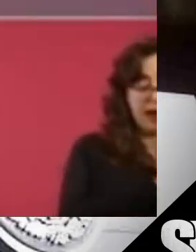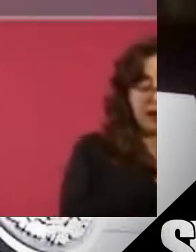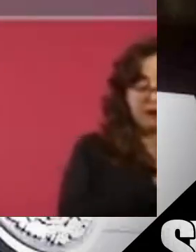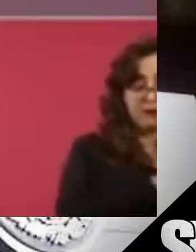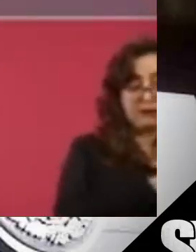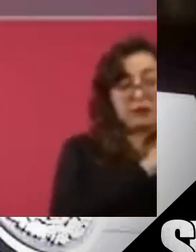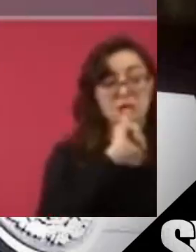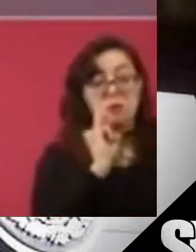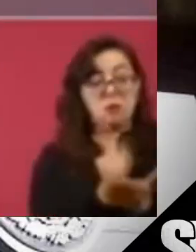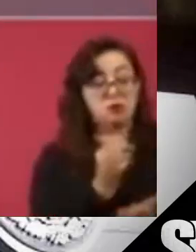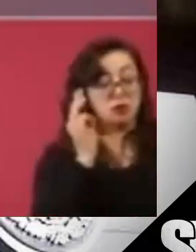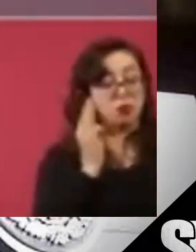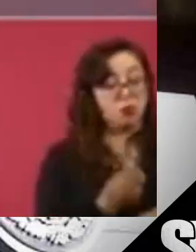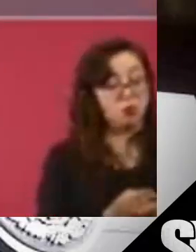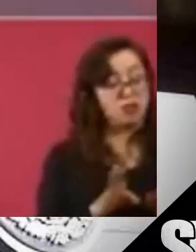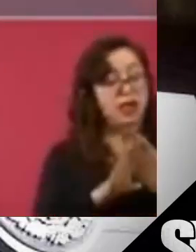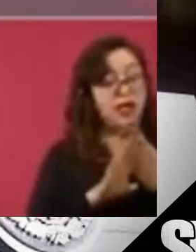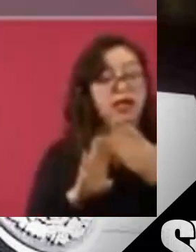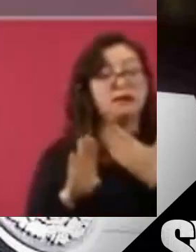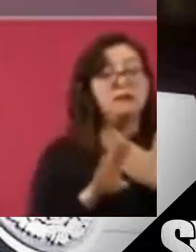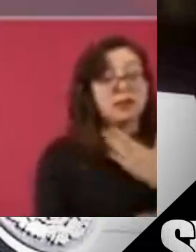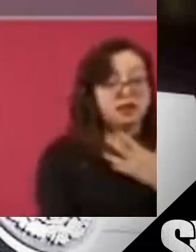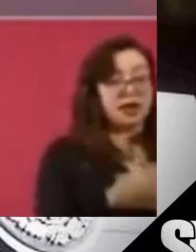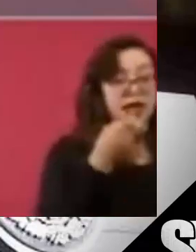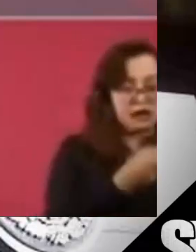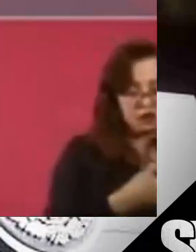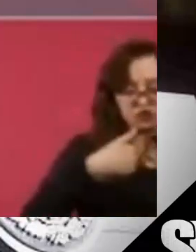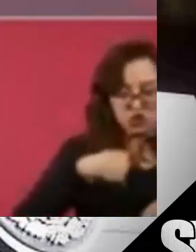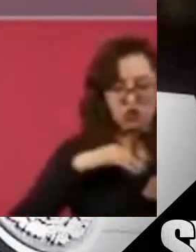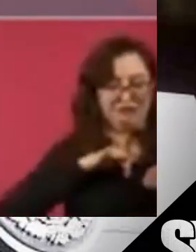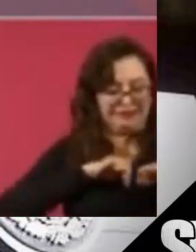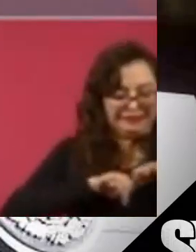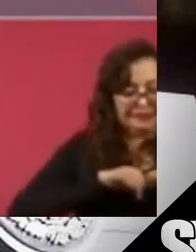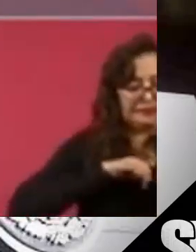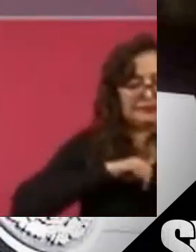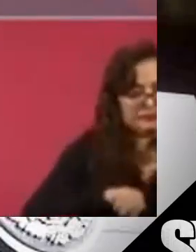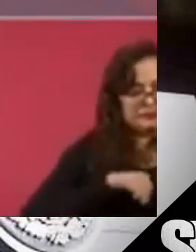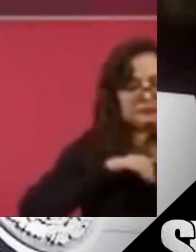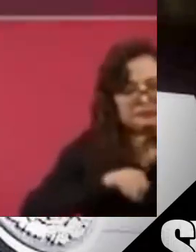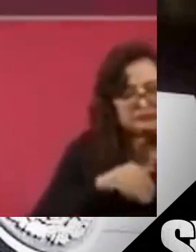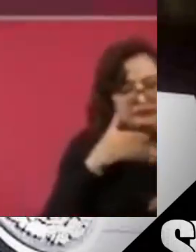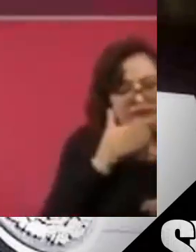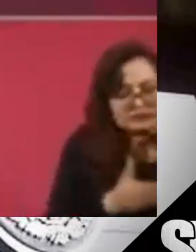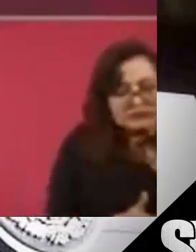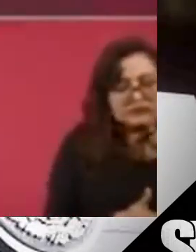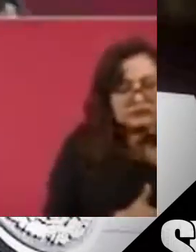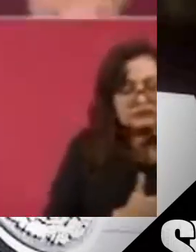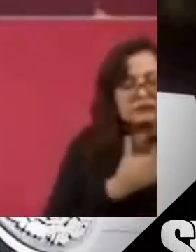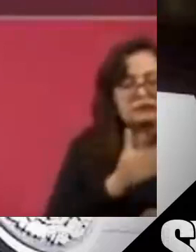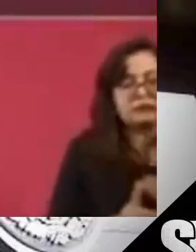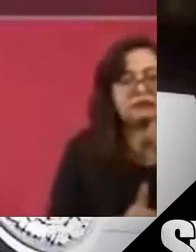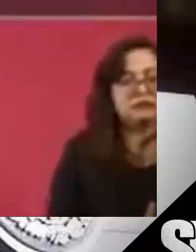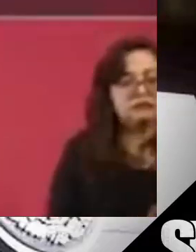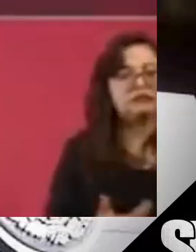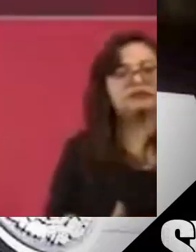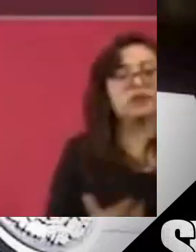Y de todos y cada uno de los pasos que hubo, incluyendo cuando estuvimos en el Departamento de Estado, que ustedes recordarán, duró horas, que